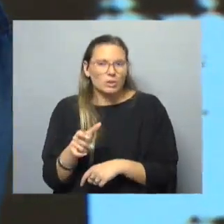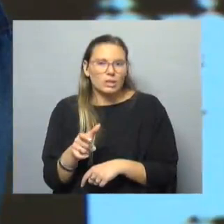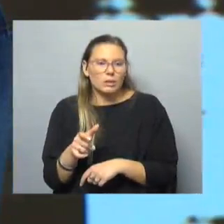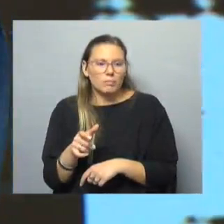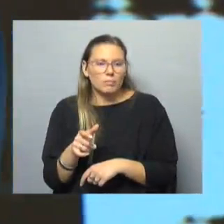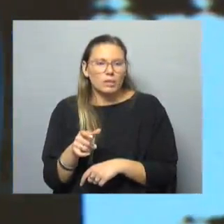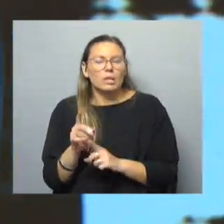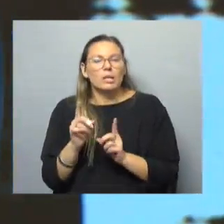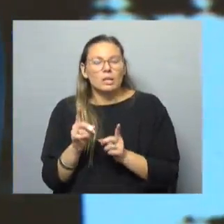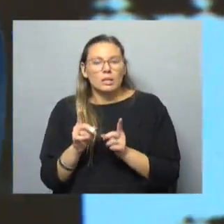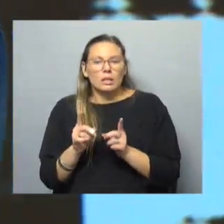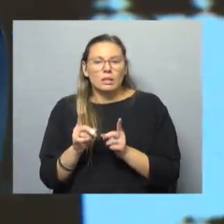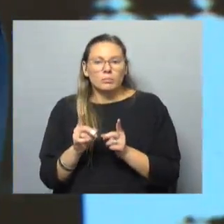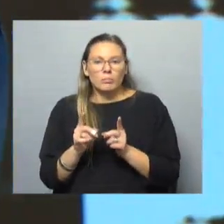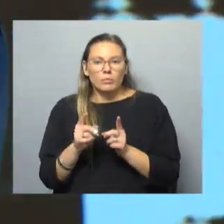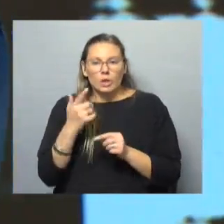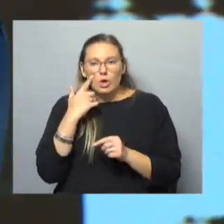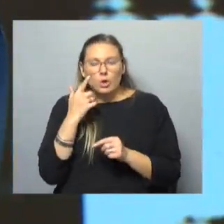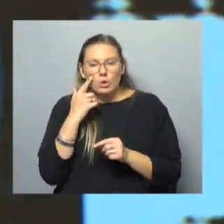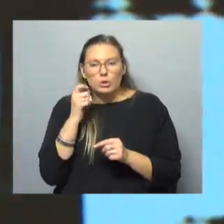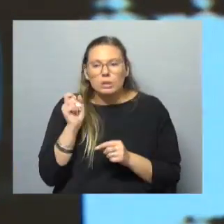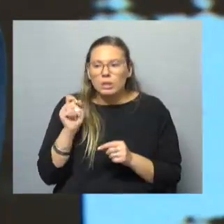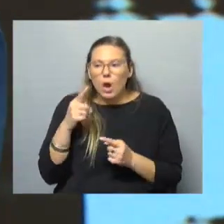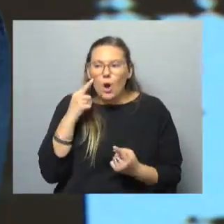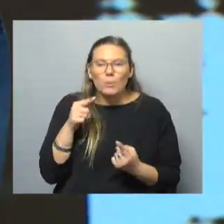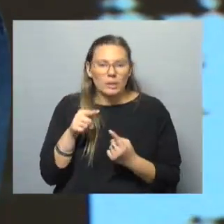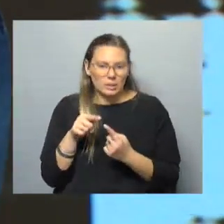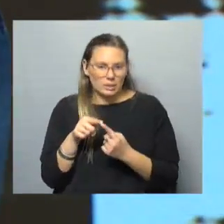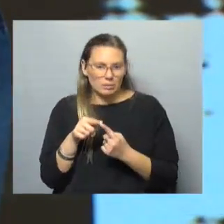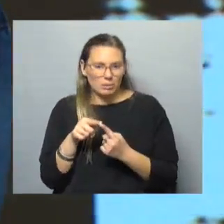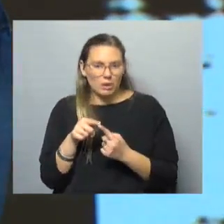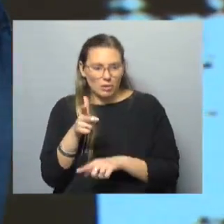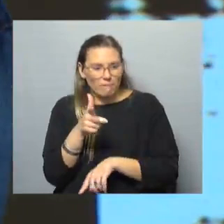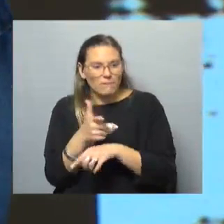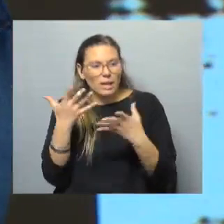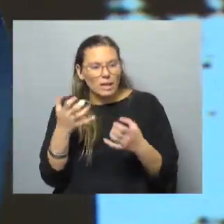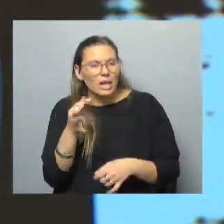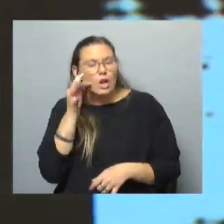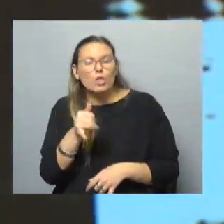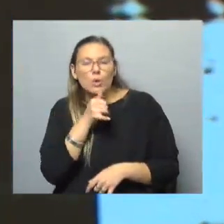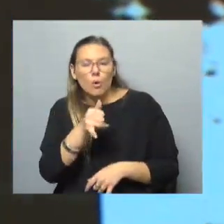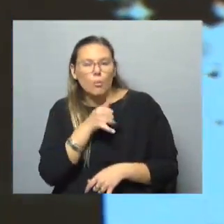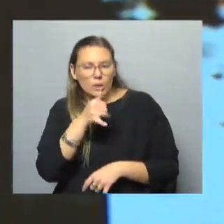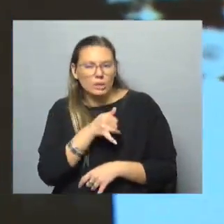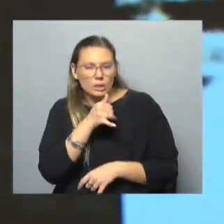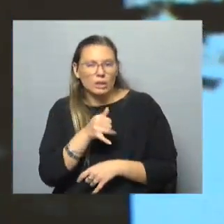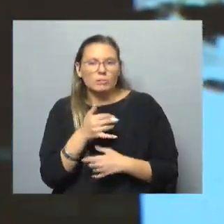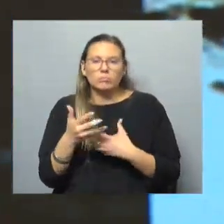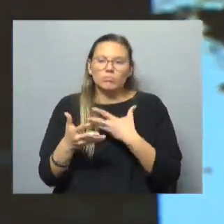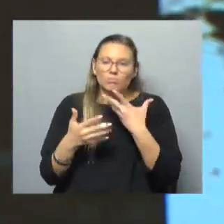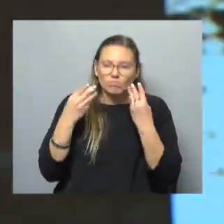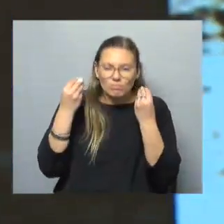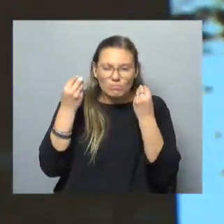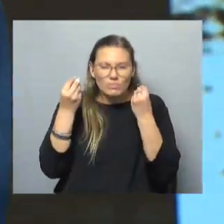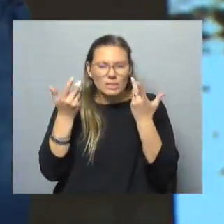conocí bastante como su intención de hacer este documental, por dónde le pasaba